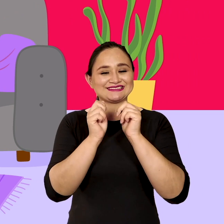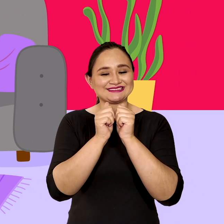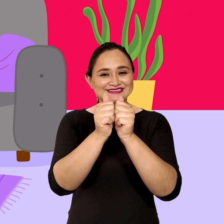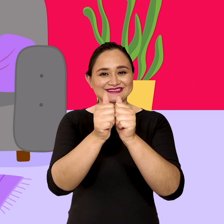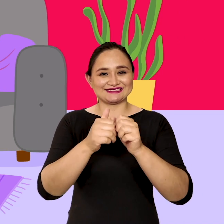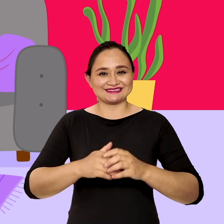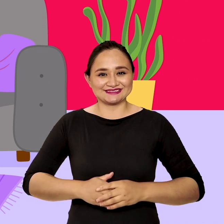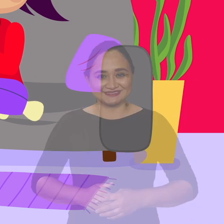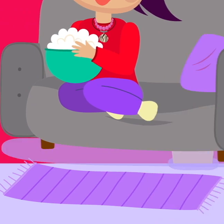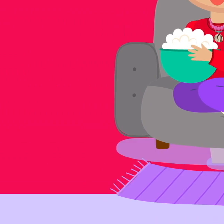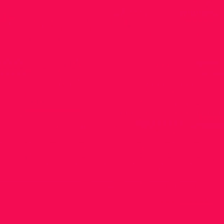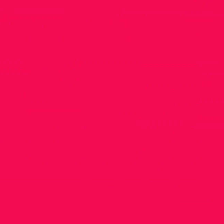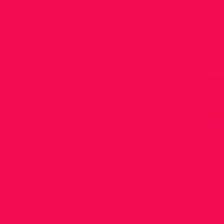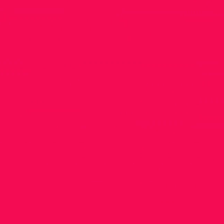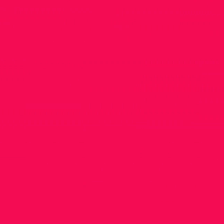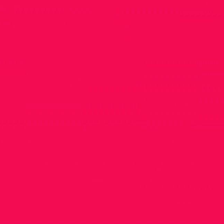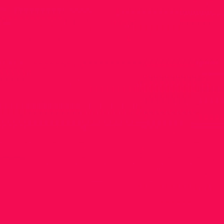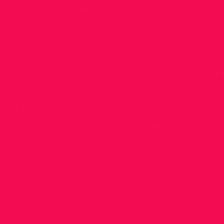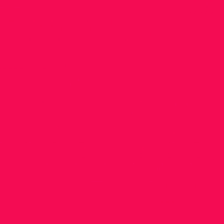Educa Contigo.